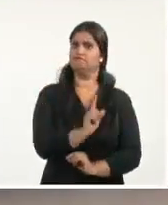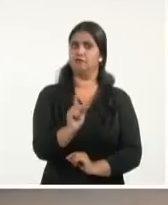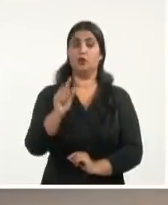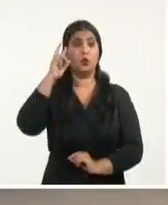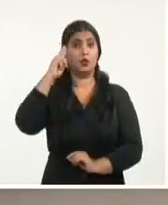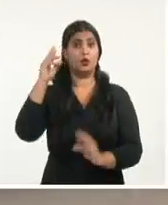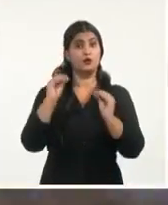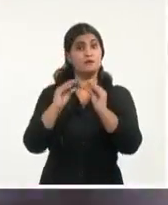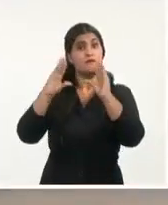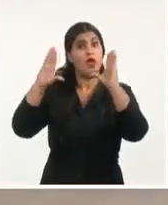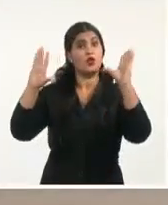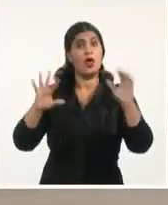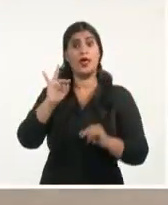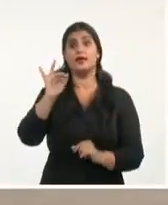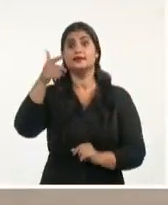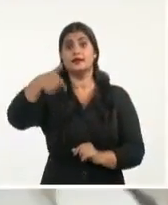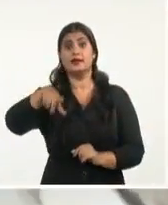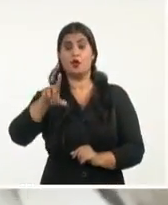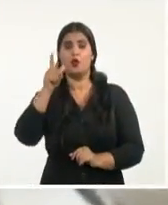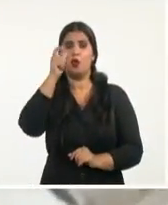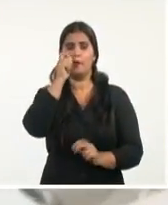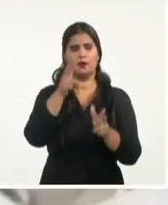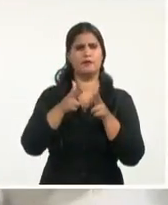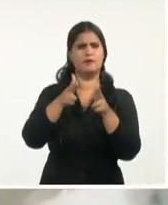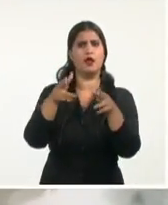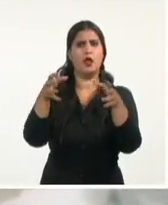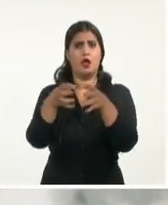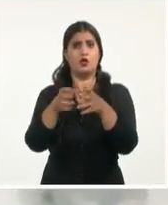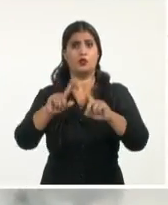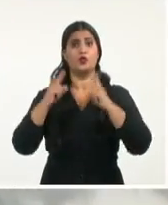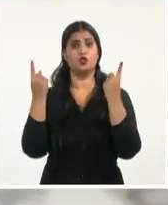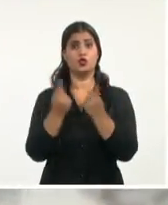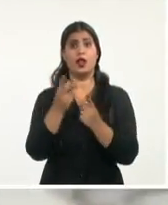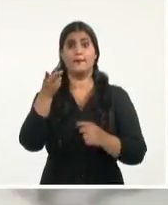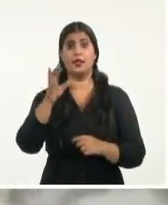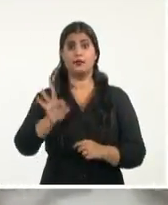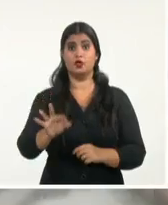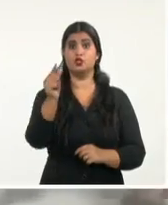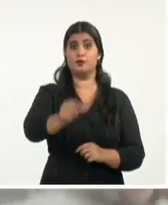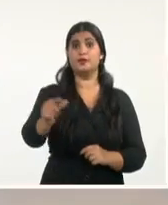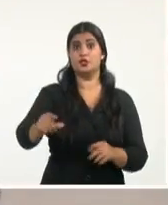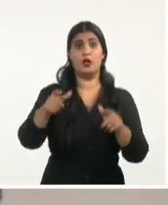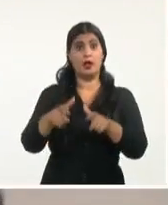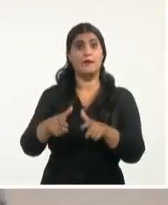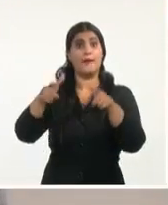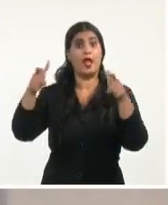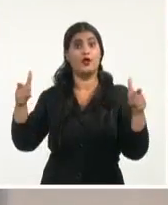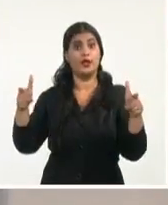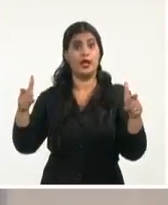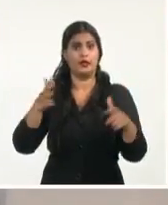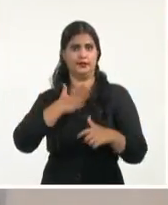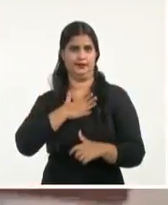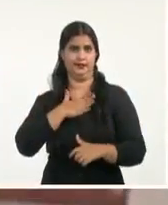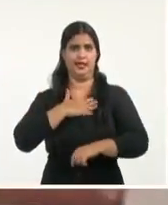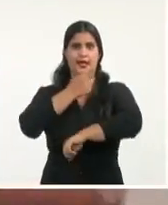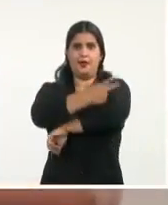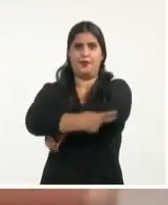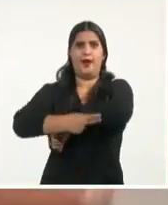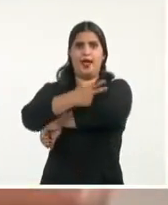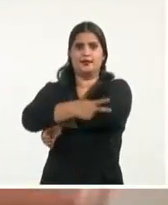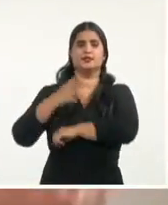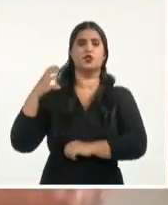pasado 7 de julio en su residencia por un grupo de unos 28 mercenarios, la mayoría de nacionalidad colombiana. De acuerdo con la